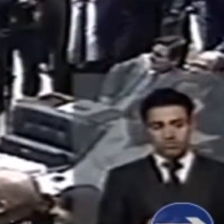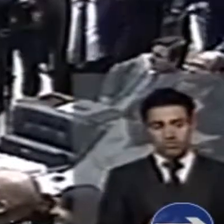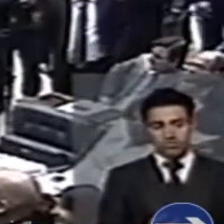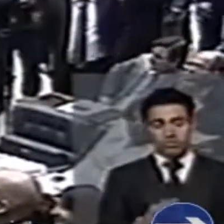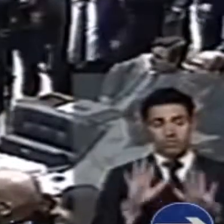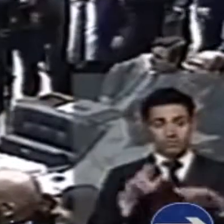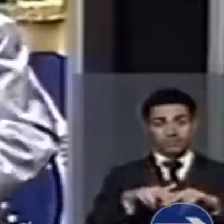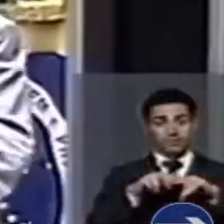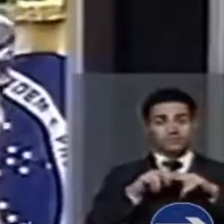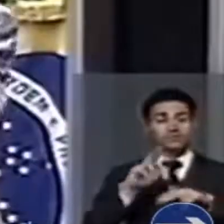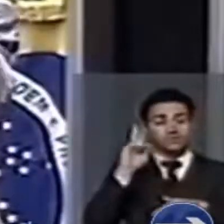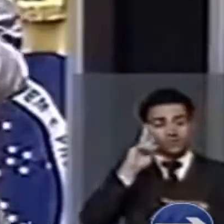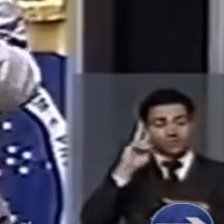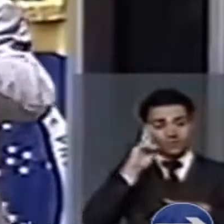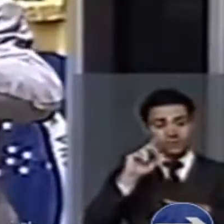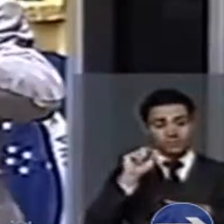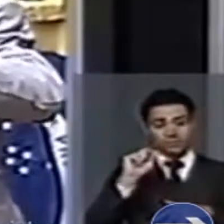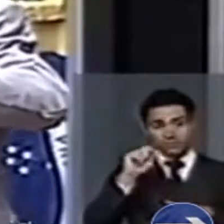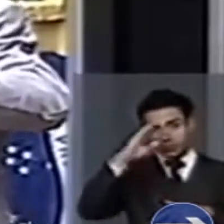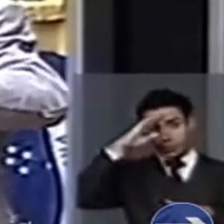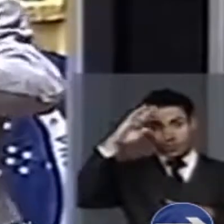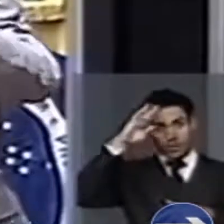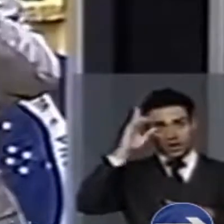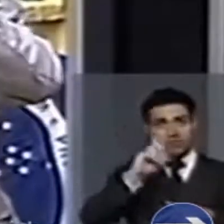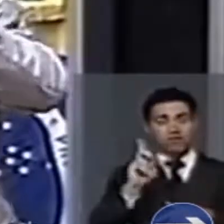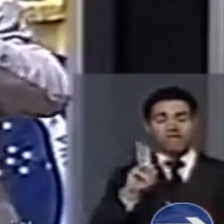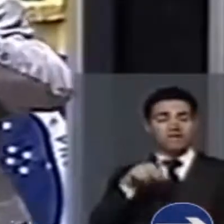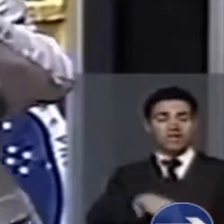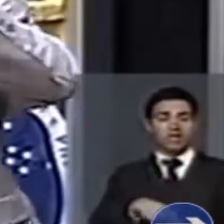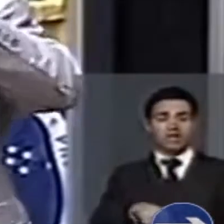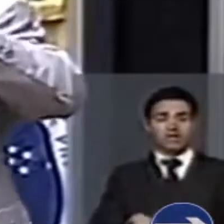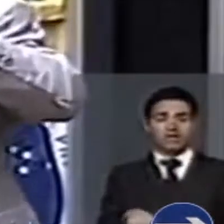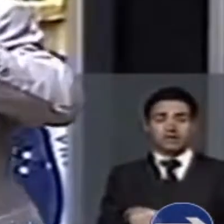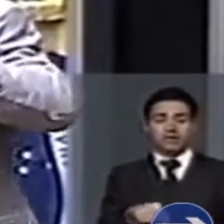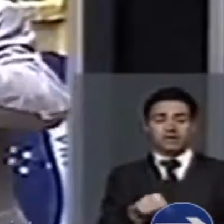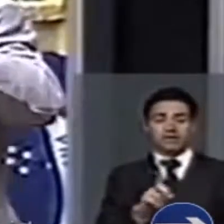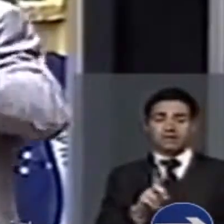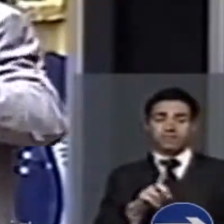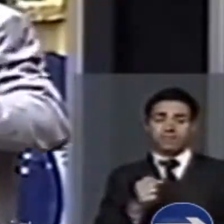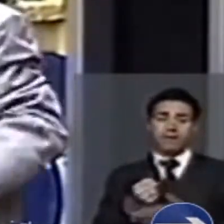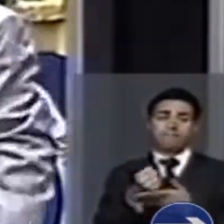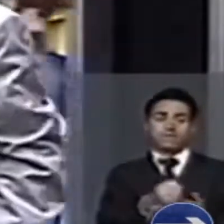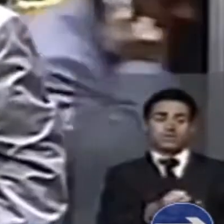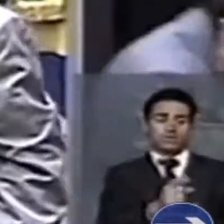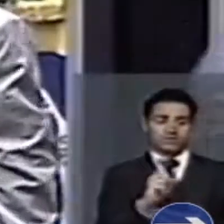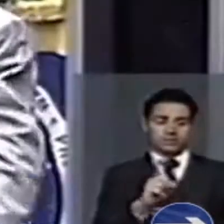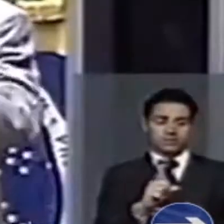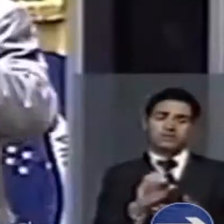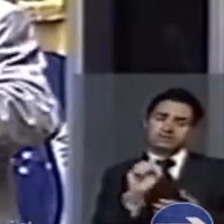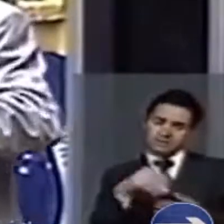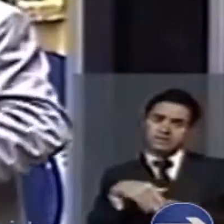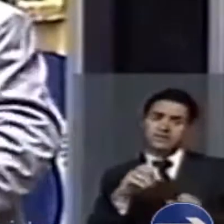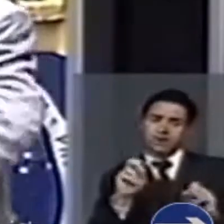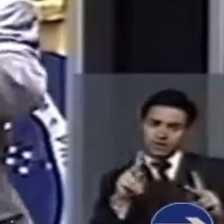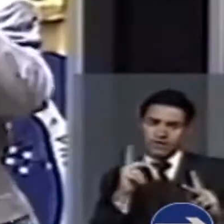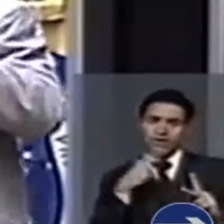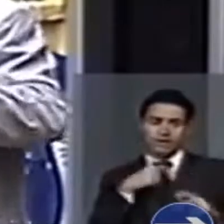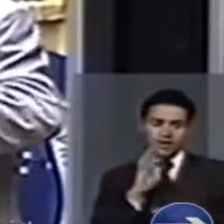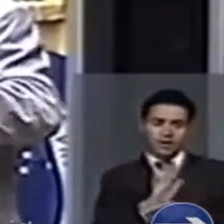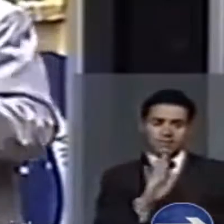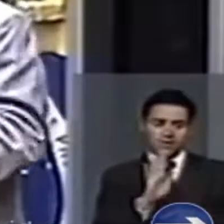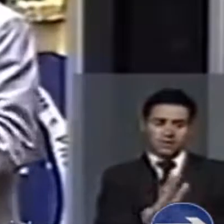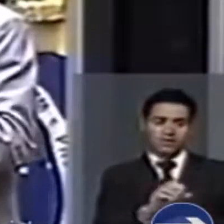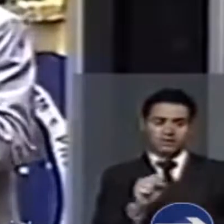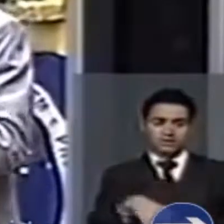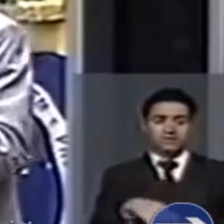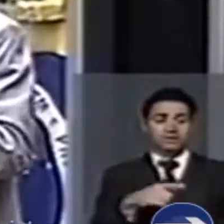Lembren que estos cubanos no vienen aquí por solidaridad. Sí, son muy solidarios, pero tienen